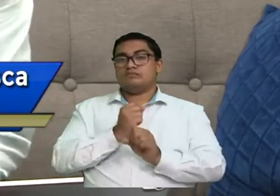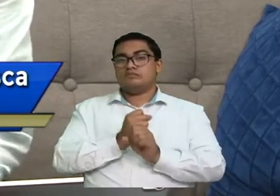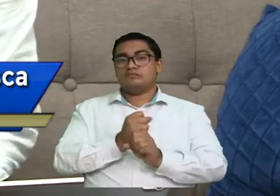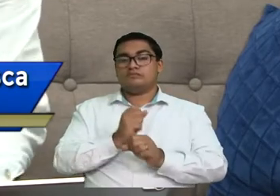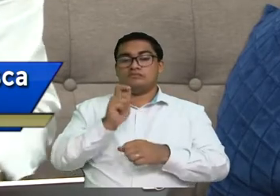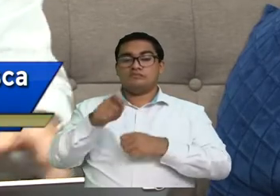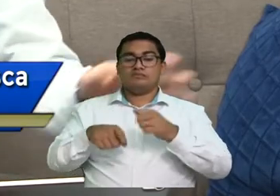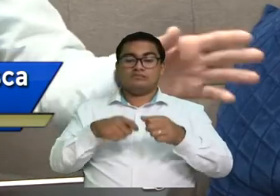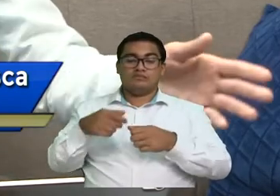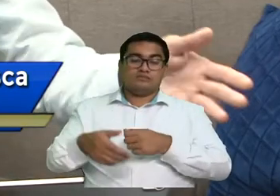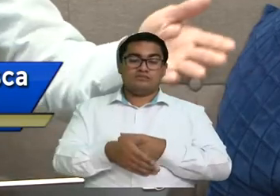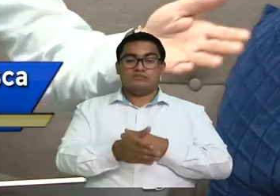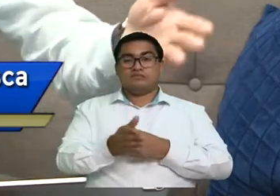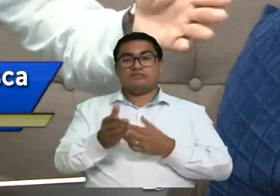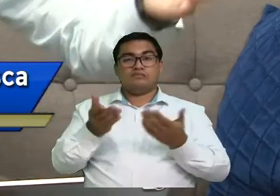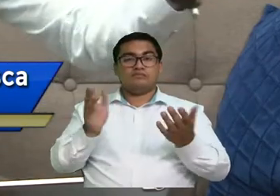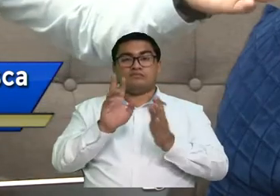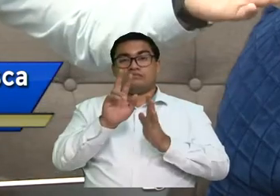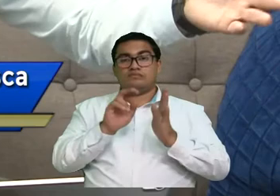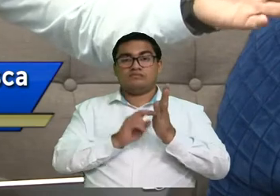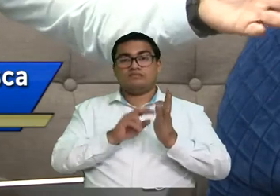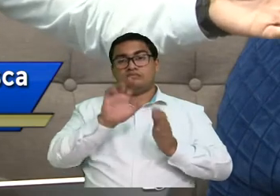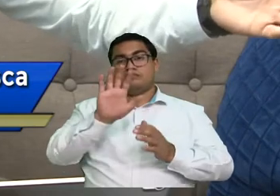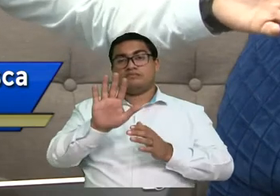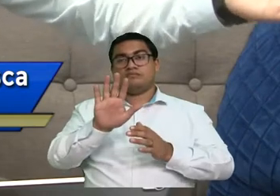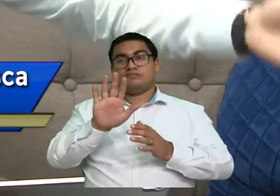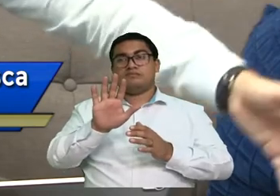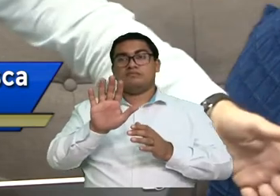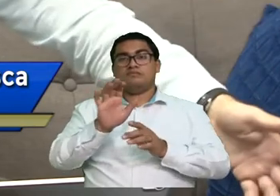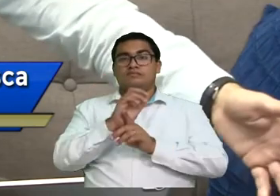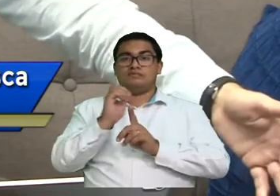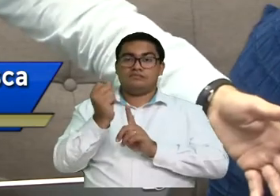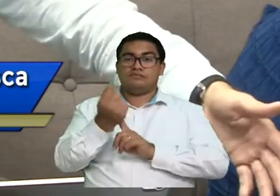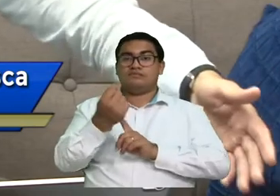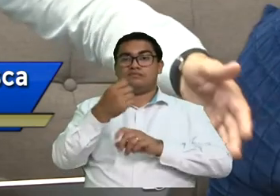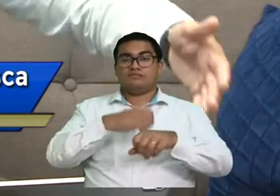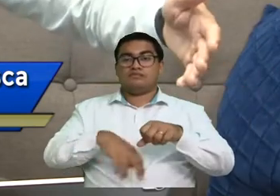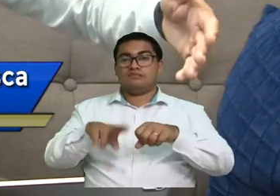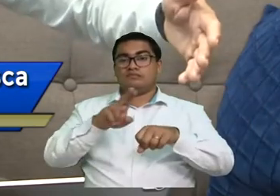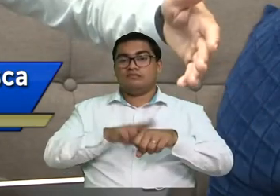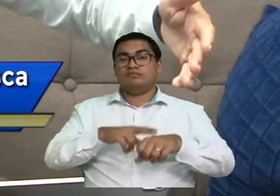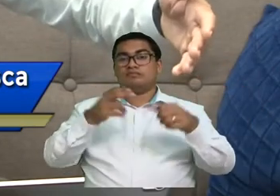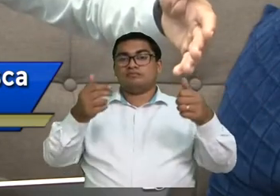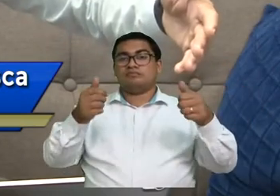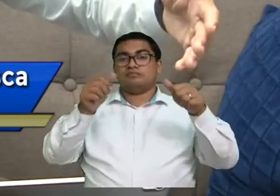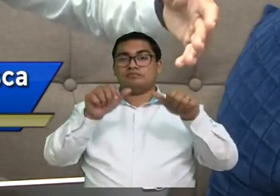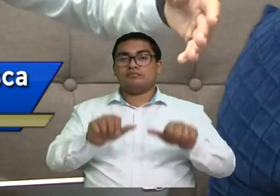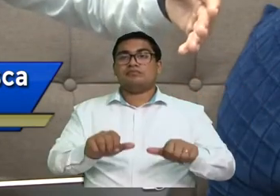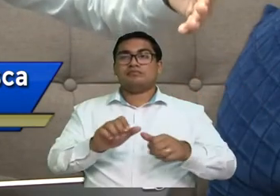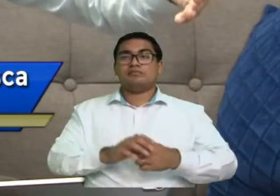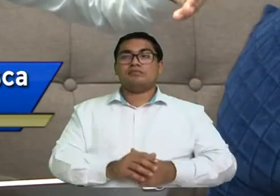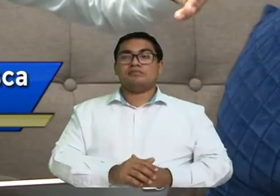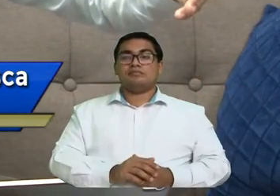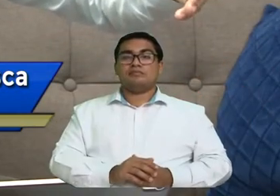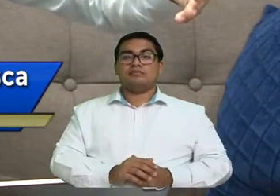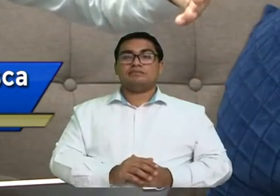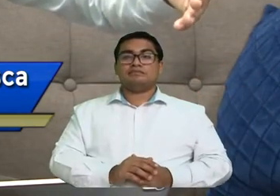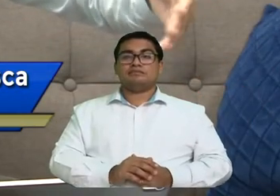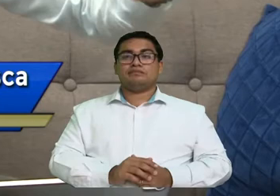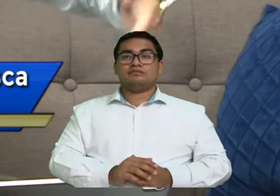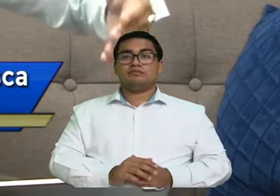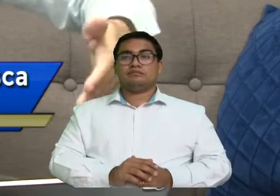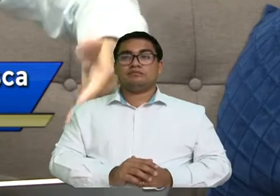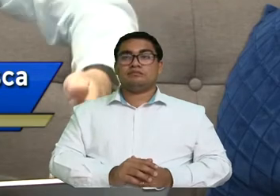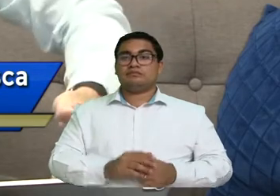Claro. Eso fue aprobado en el 2005 aquí en nuestra Asamblea Nacional, ¿ya?, donde